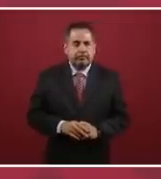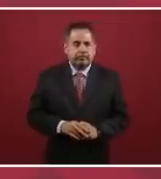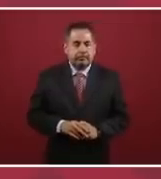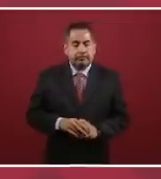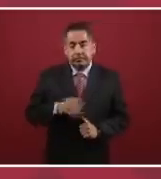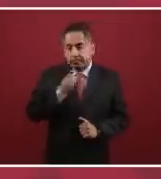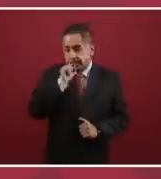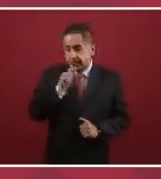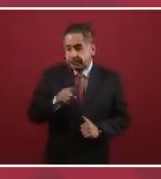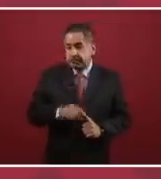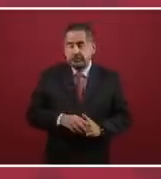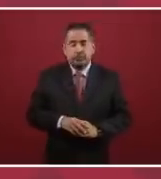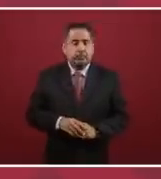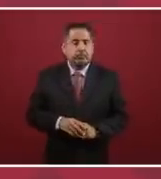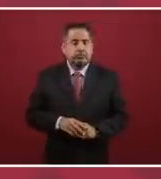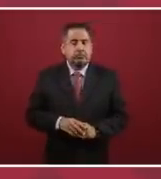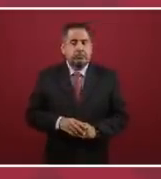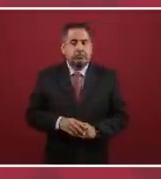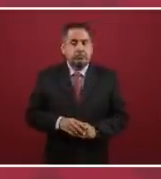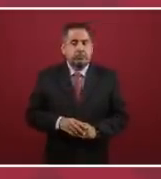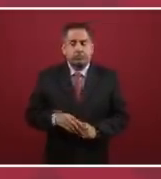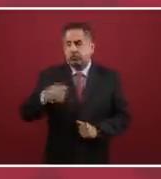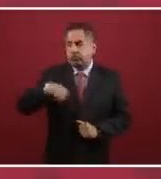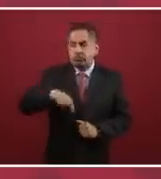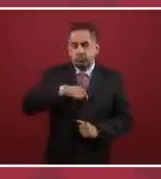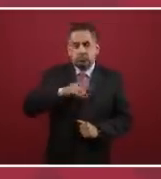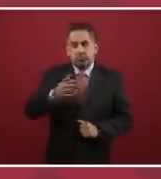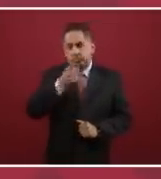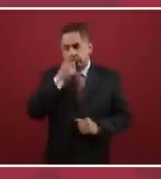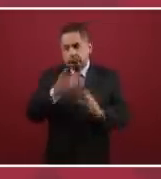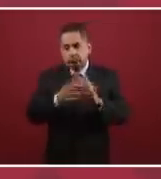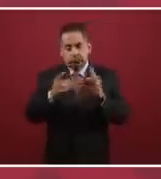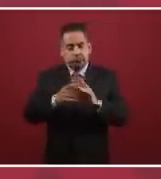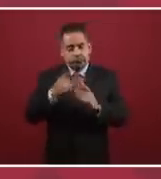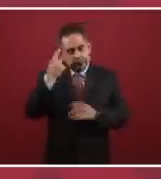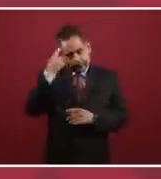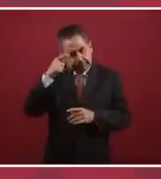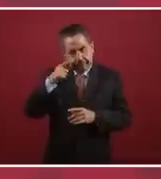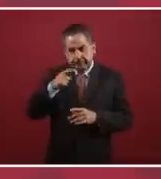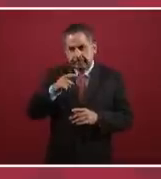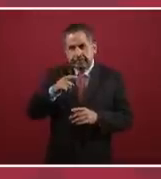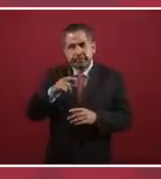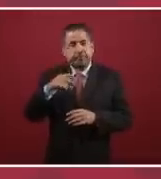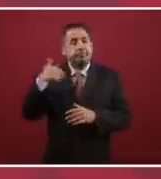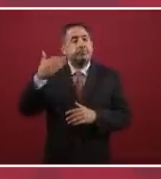Y lo que hemos dicho para otras ocasiones,